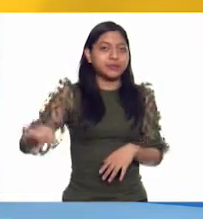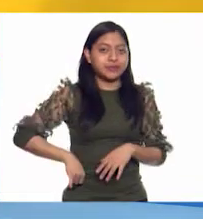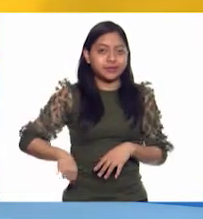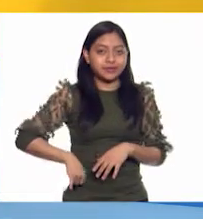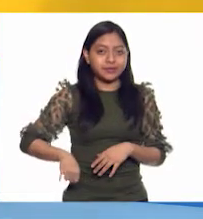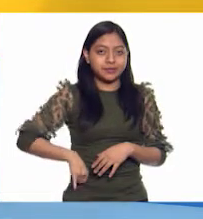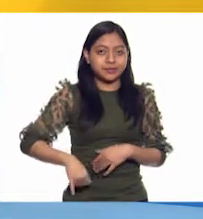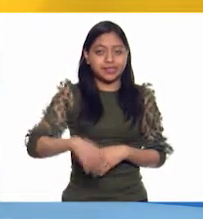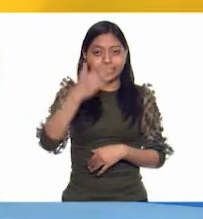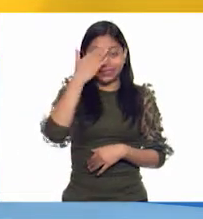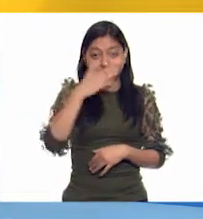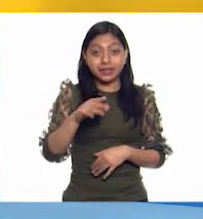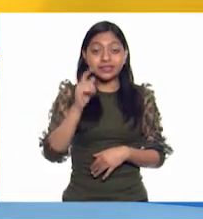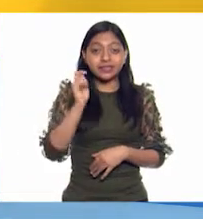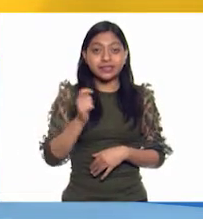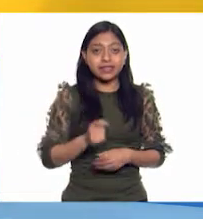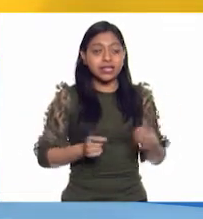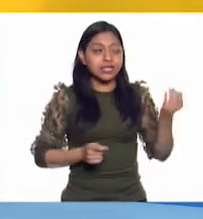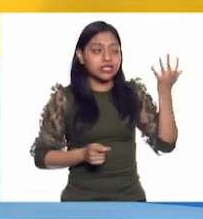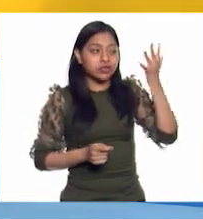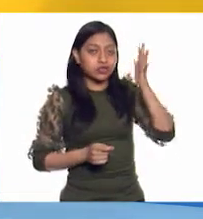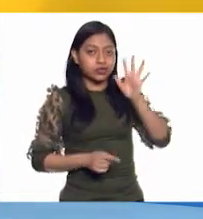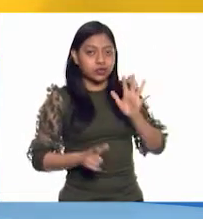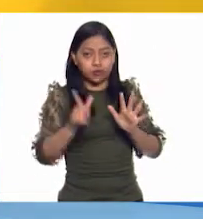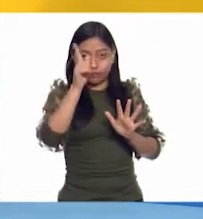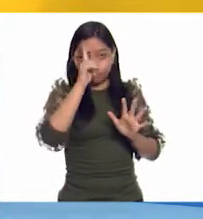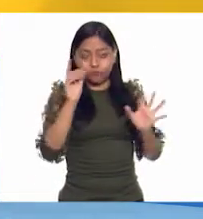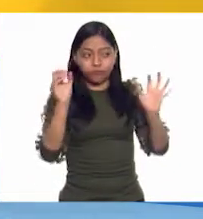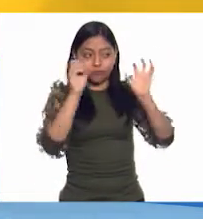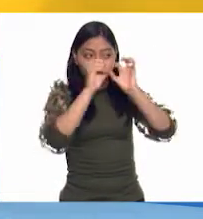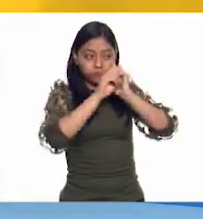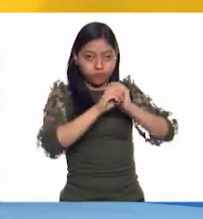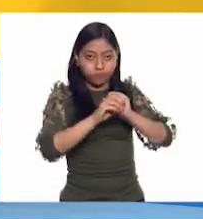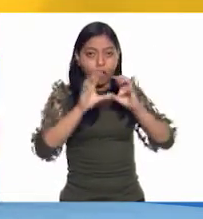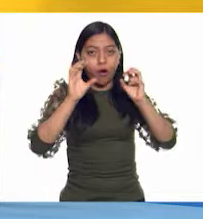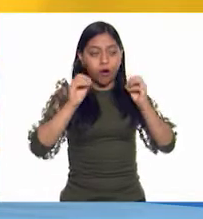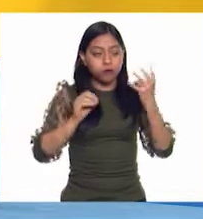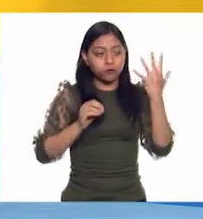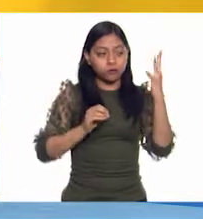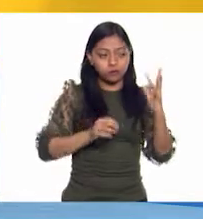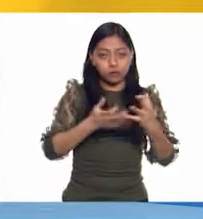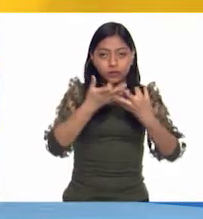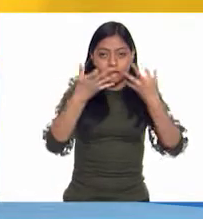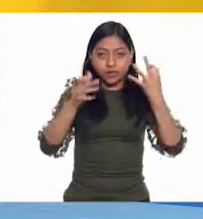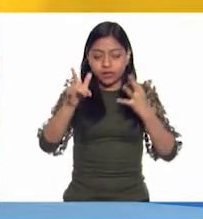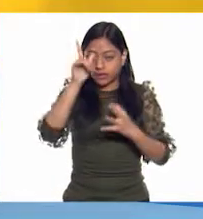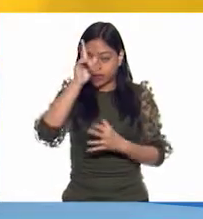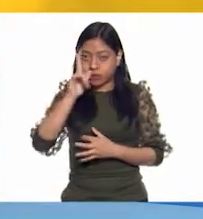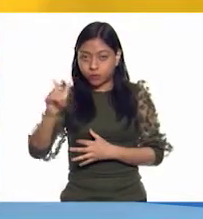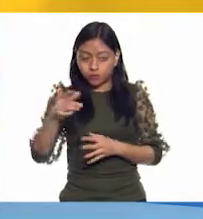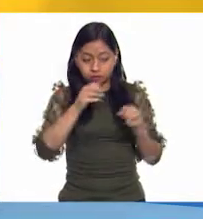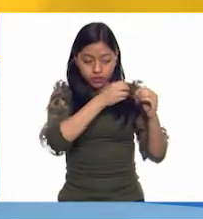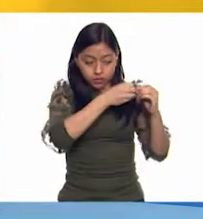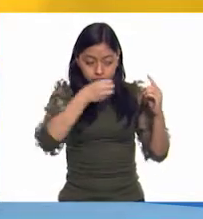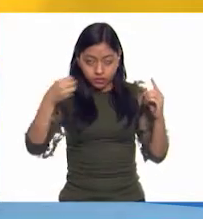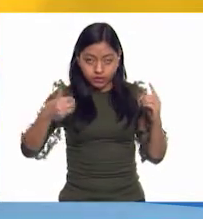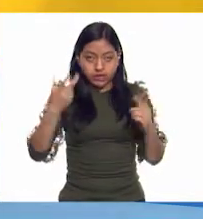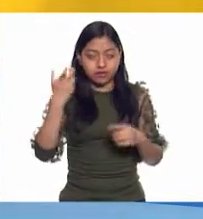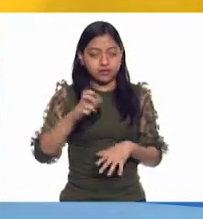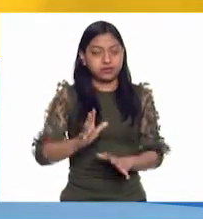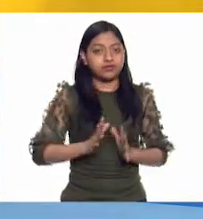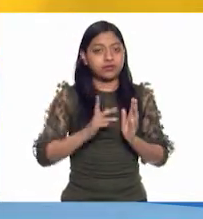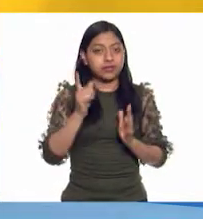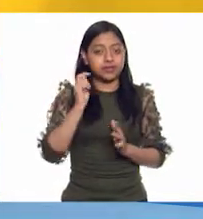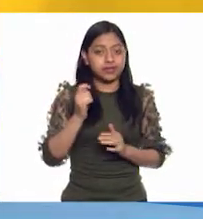interesante. Saber que los eclipses de sol y de luna son fenómenos naturales espectaculares por su magnitud y porque son